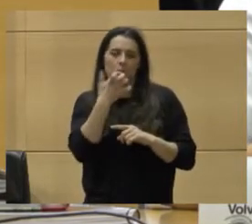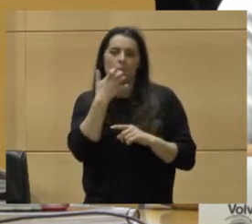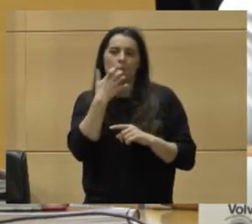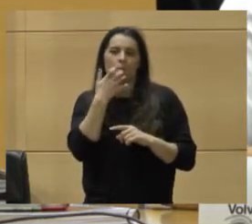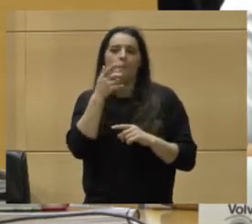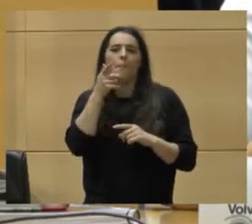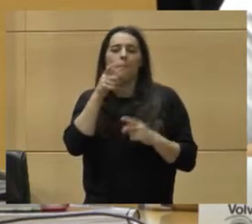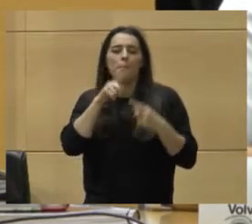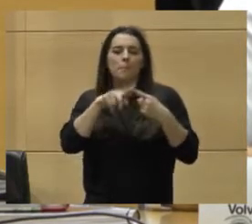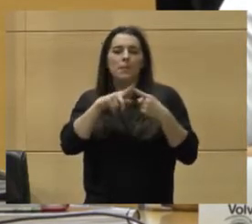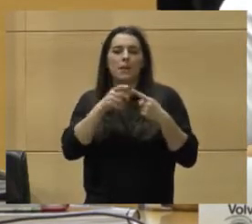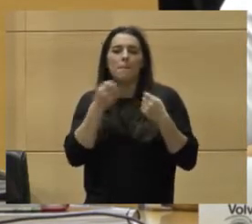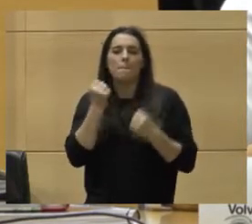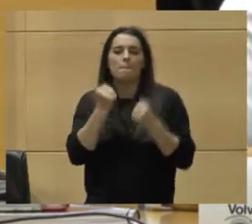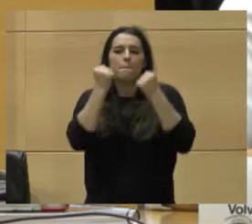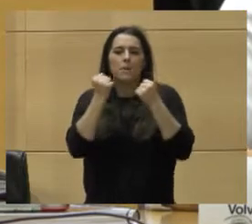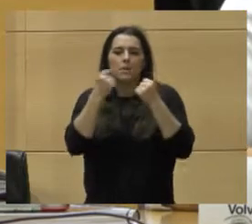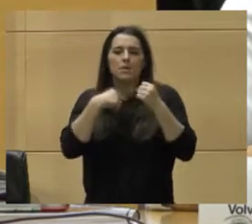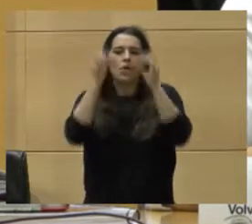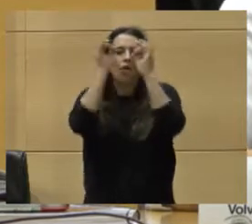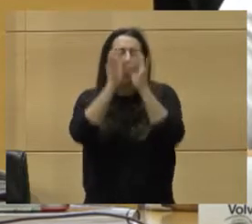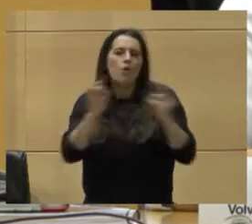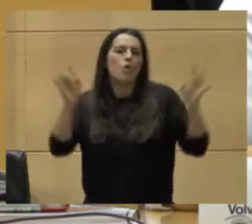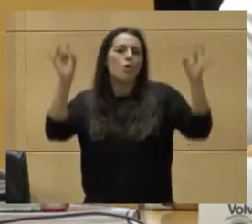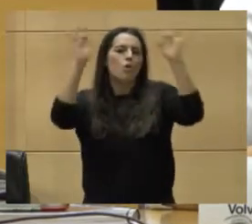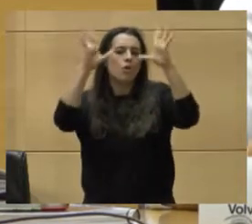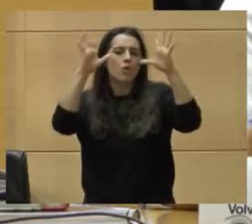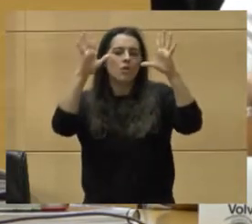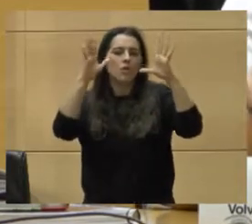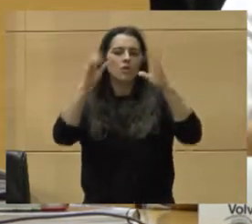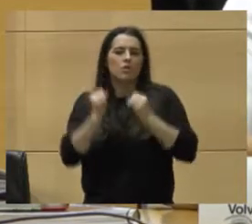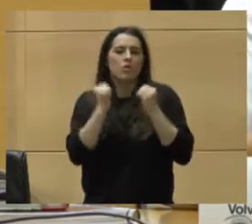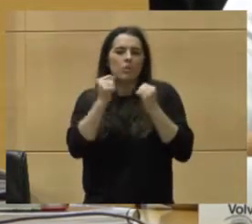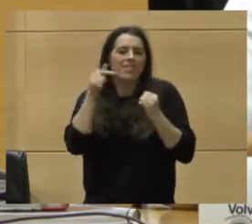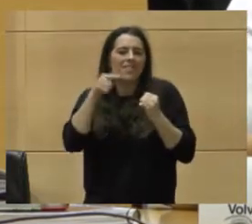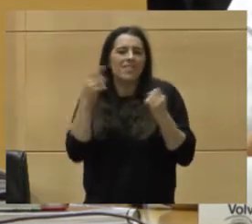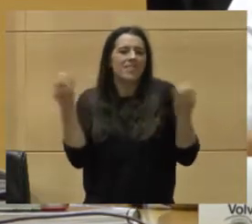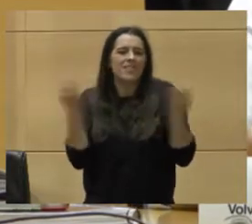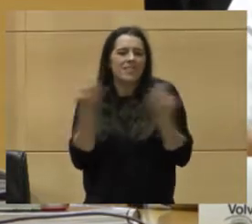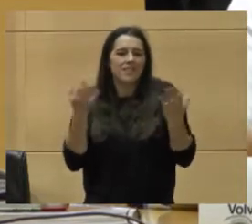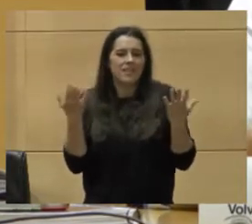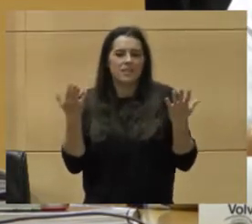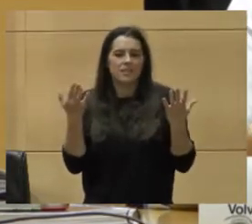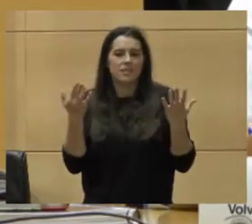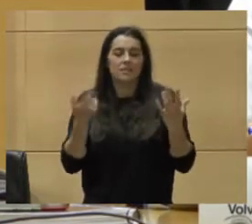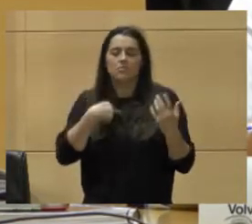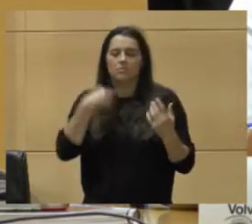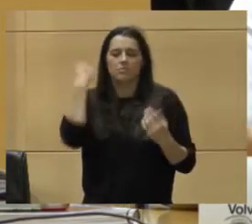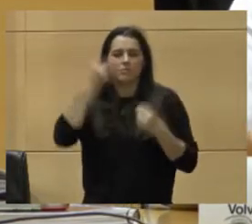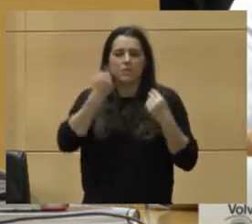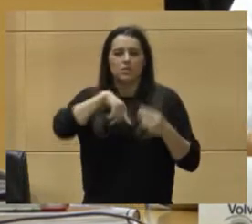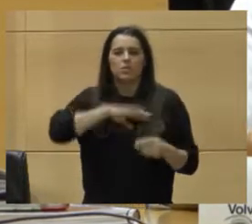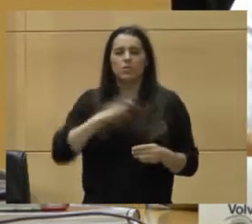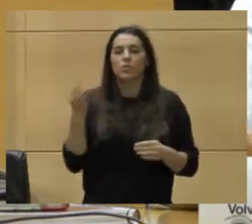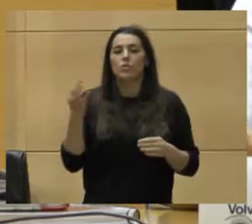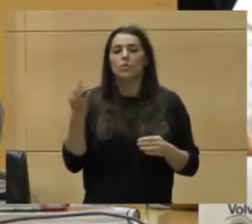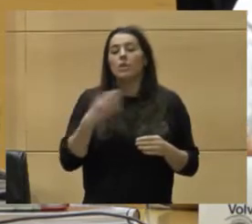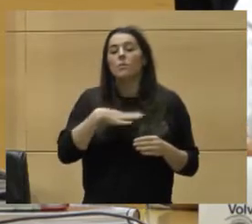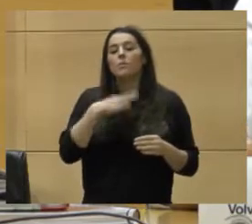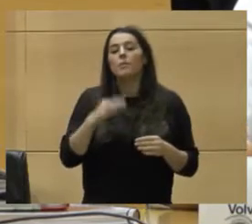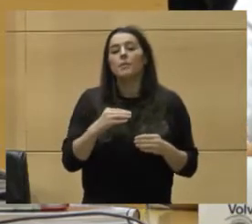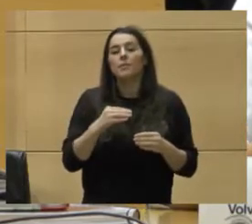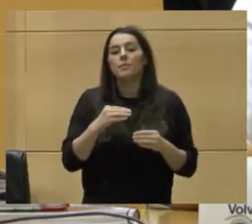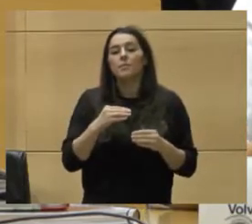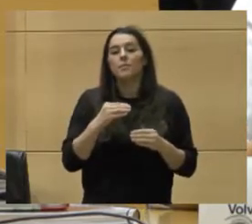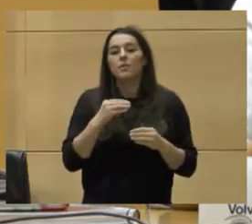yo quiero disputar el concepto del poder que es el poder pues yo creo que nosotros tenemos que ser capaces de deconstruir qué es lo que significa el poder y el poder es